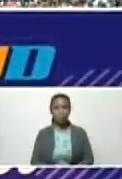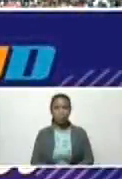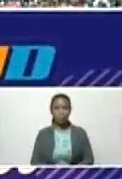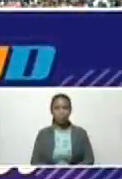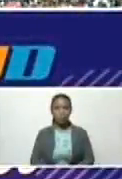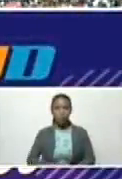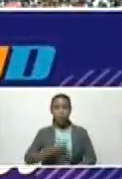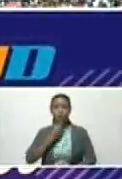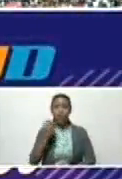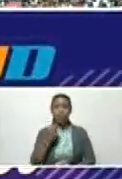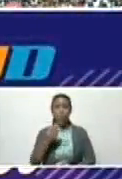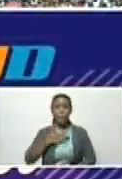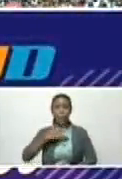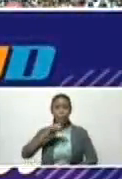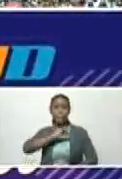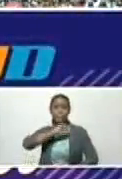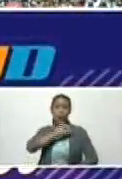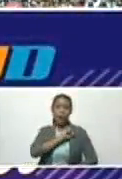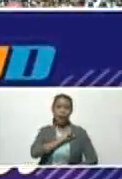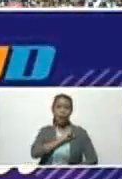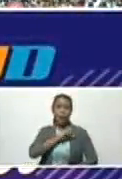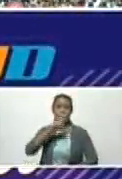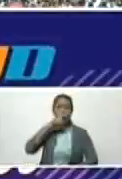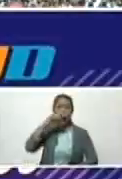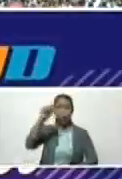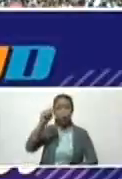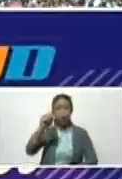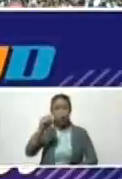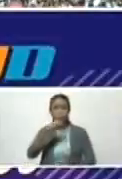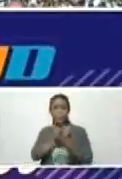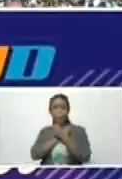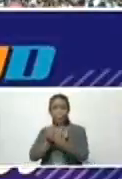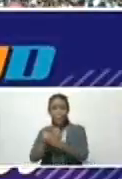Juventud, mis panas, Maduro los ama.